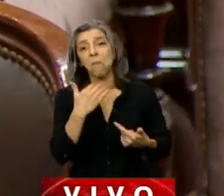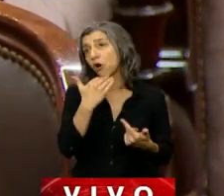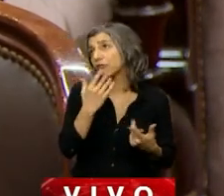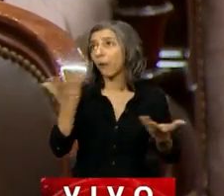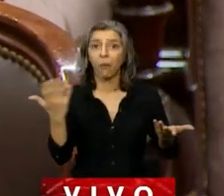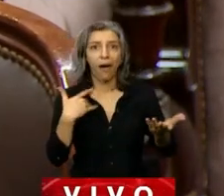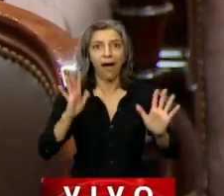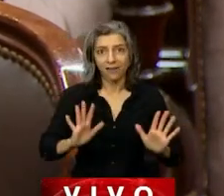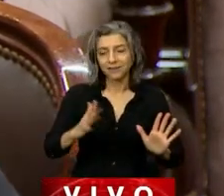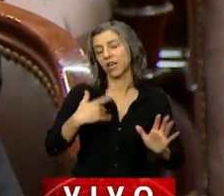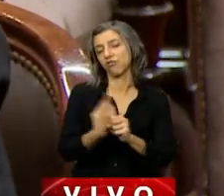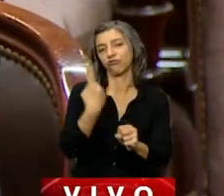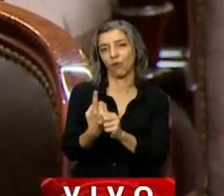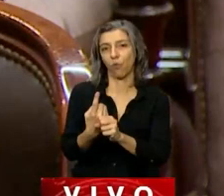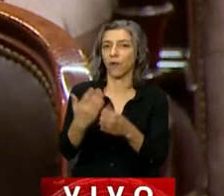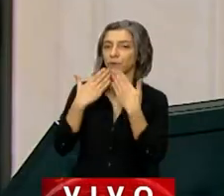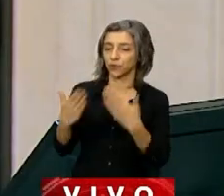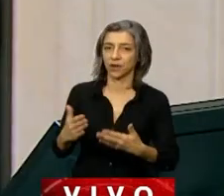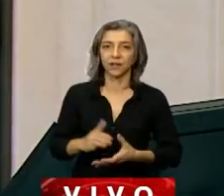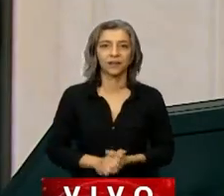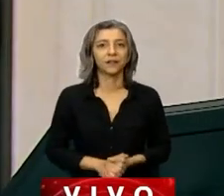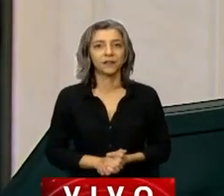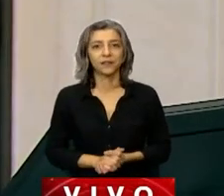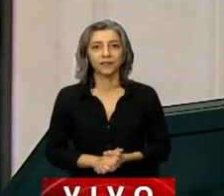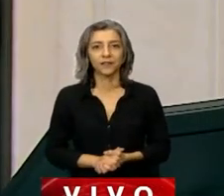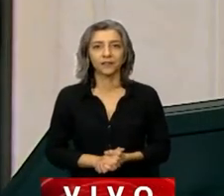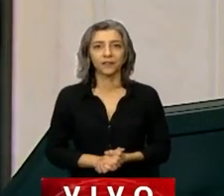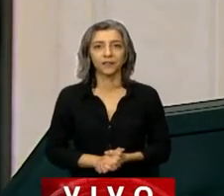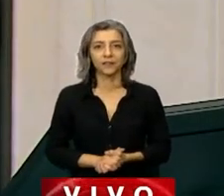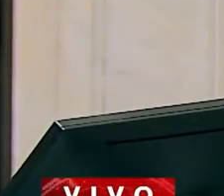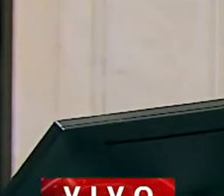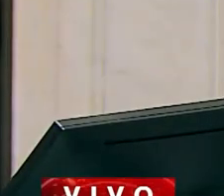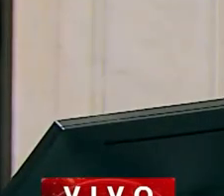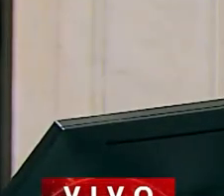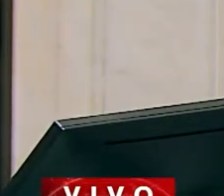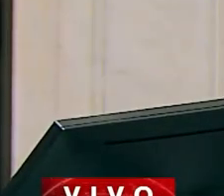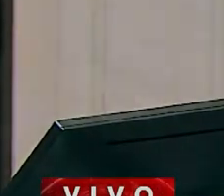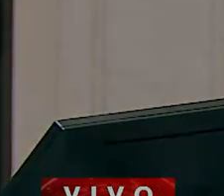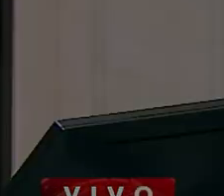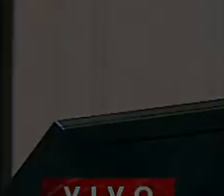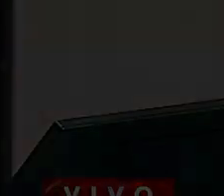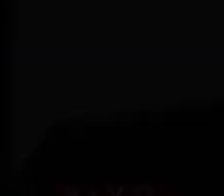aún venalidad. Muchas gracias. Gracias, diputada Zúbiga.